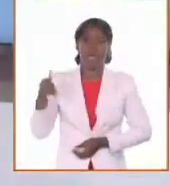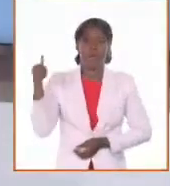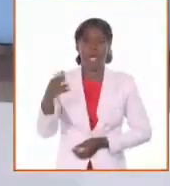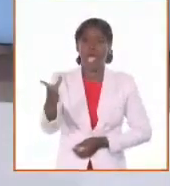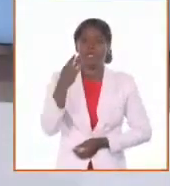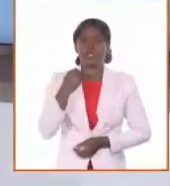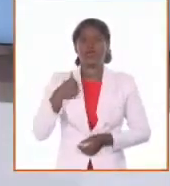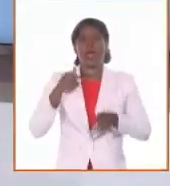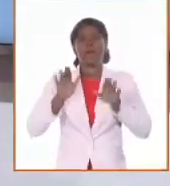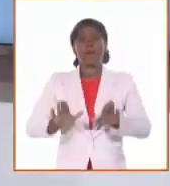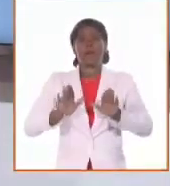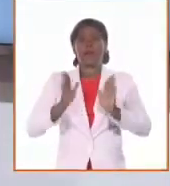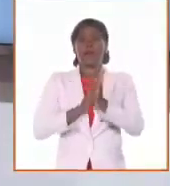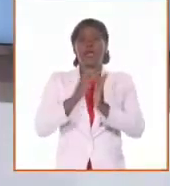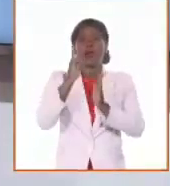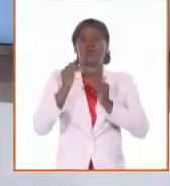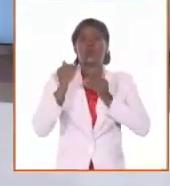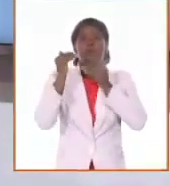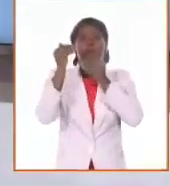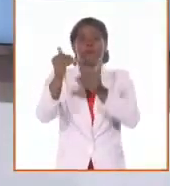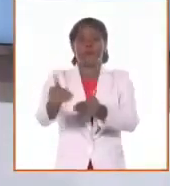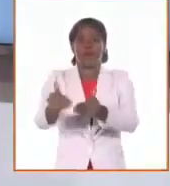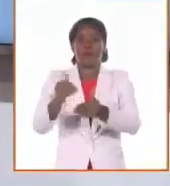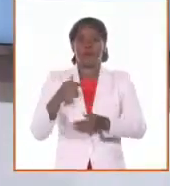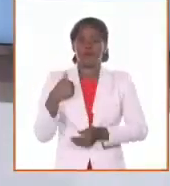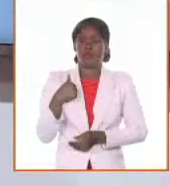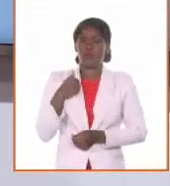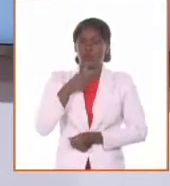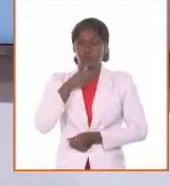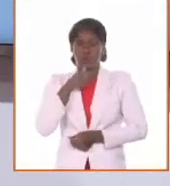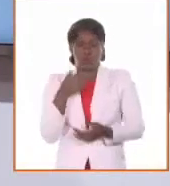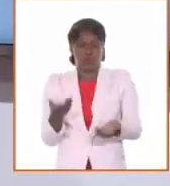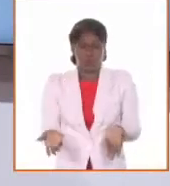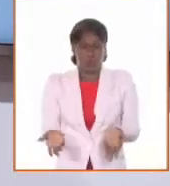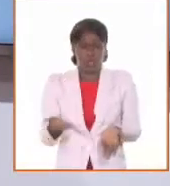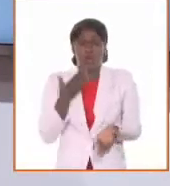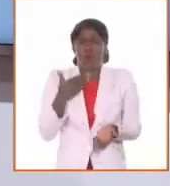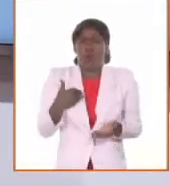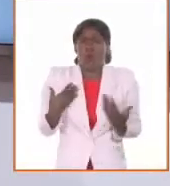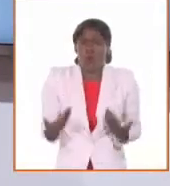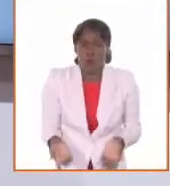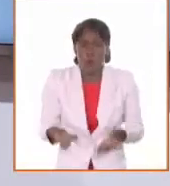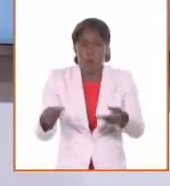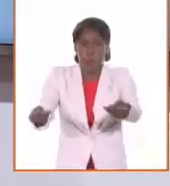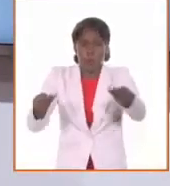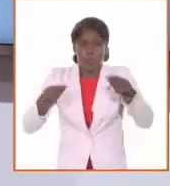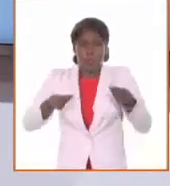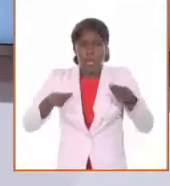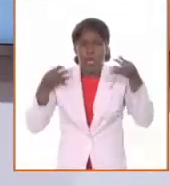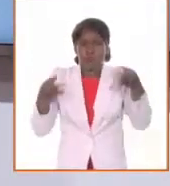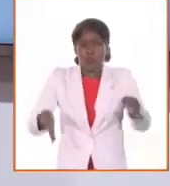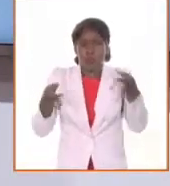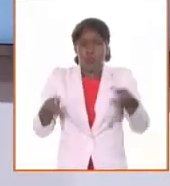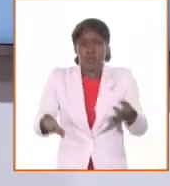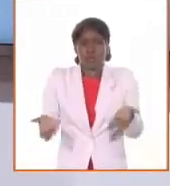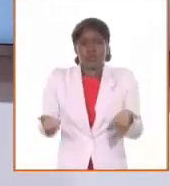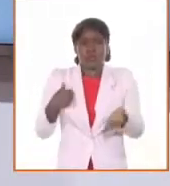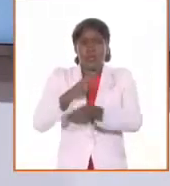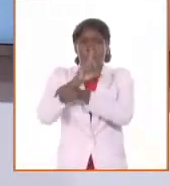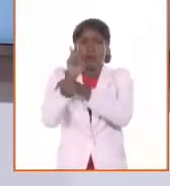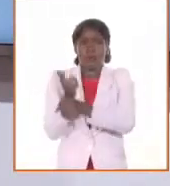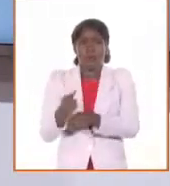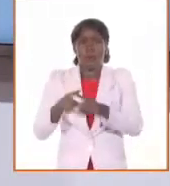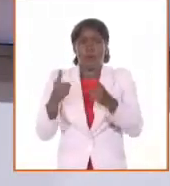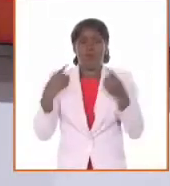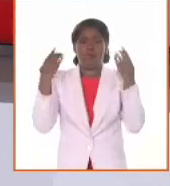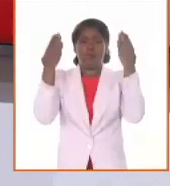otro mes y pregunta Luis Existirá alguna forma de que este tipo de gestiones no sea una eternidad